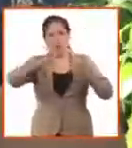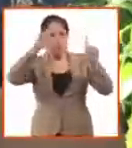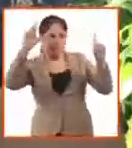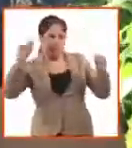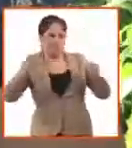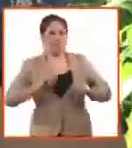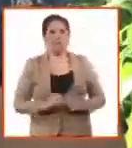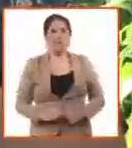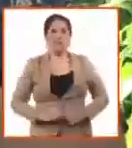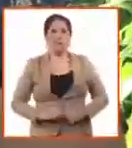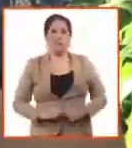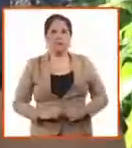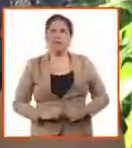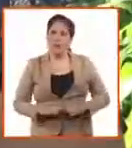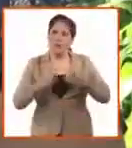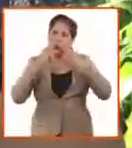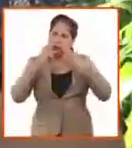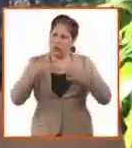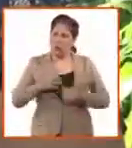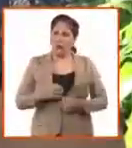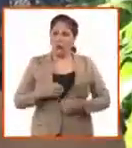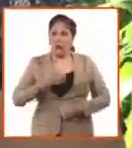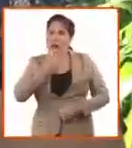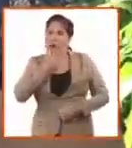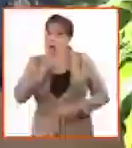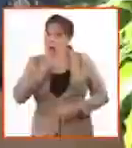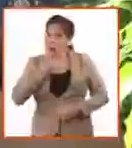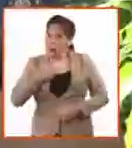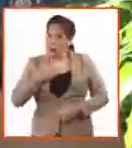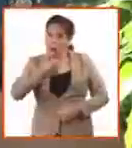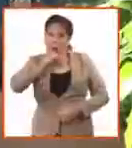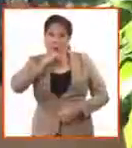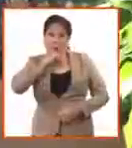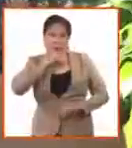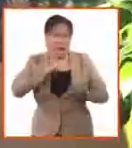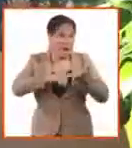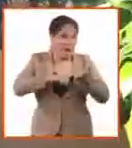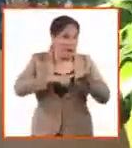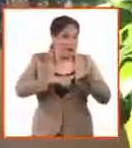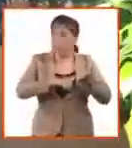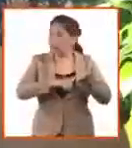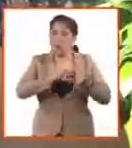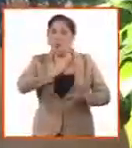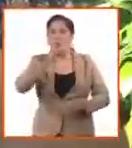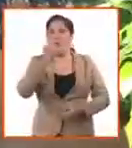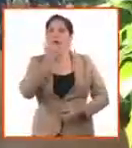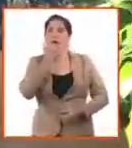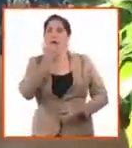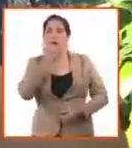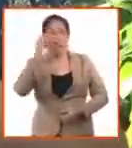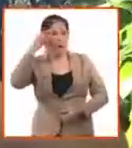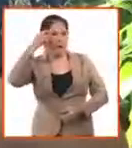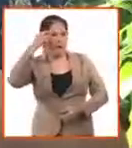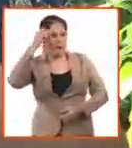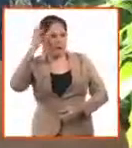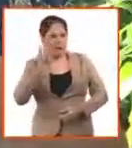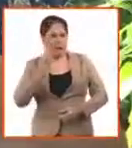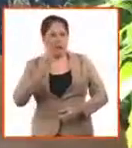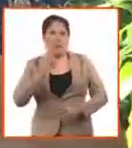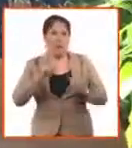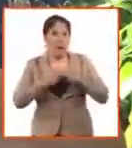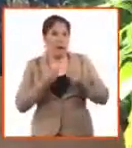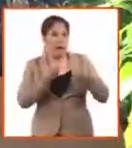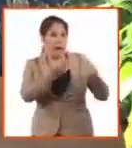creo que en ese sentido nunca se equivocó creo que los jóvenes se después de todavía dar mucho más poder